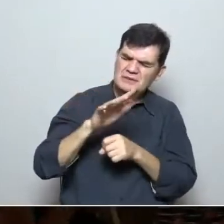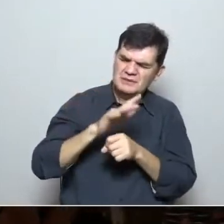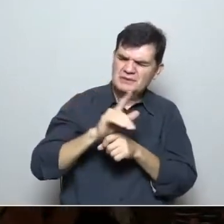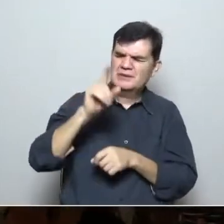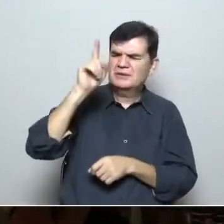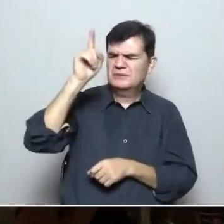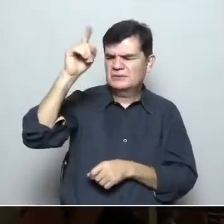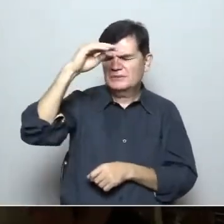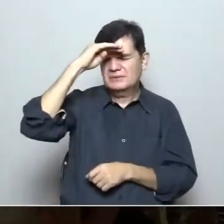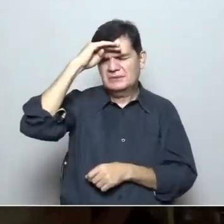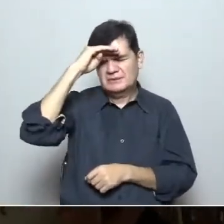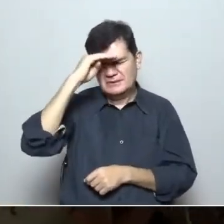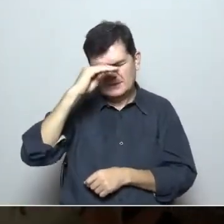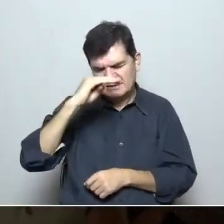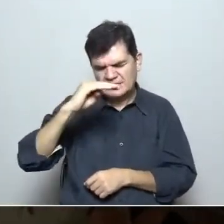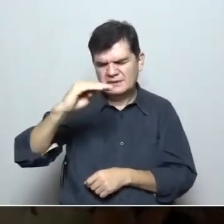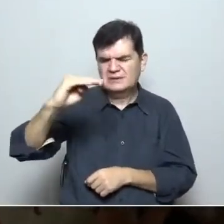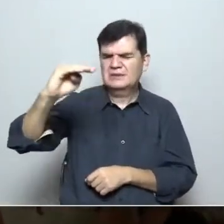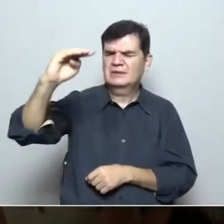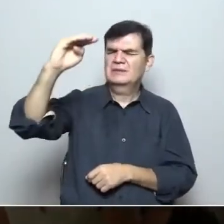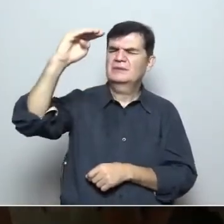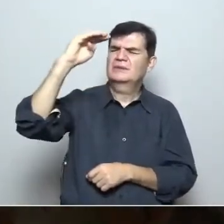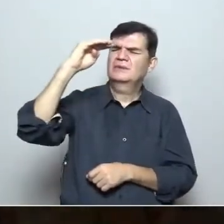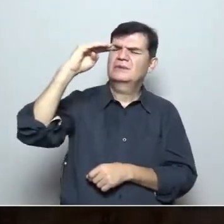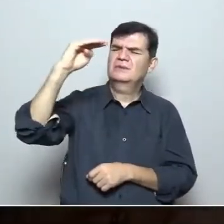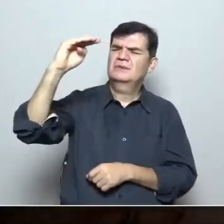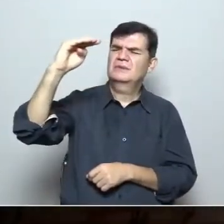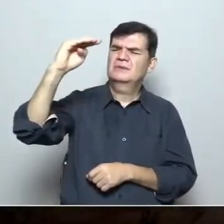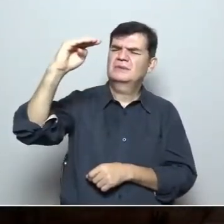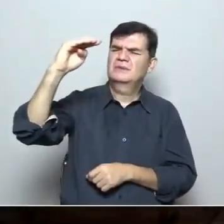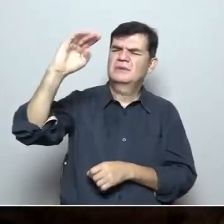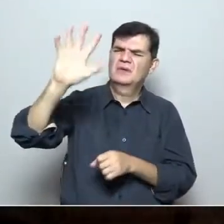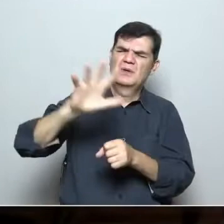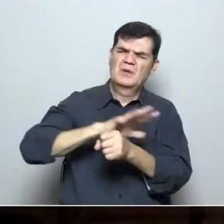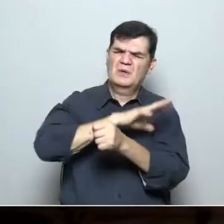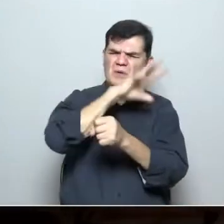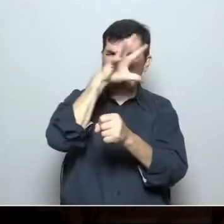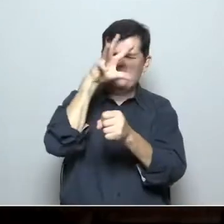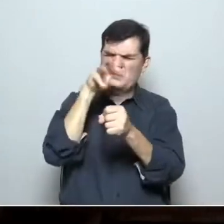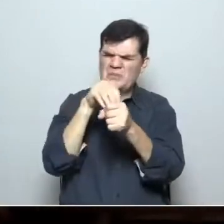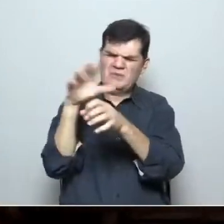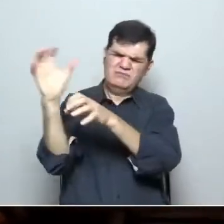reconociendo que tú eres Señor,